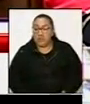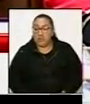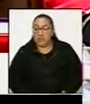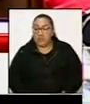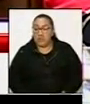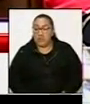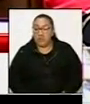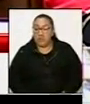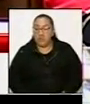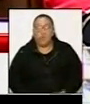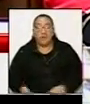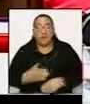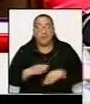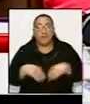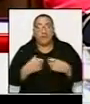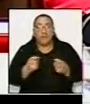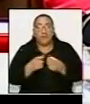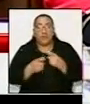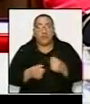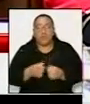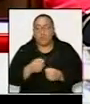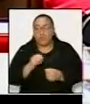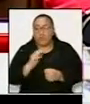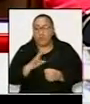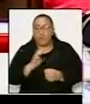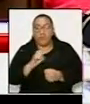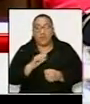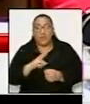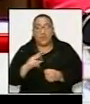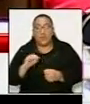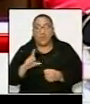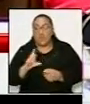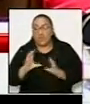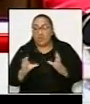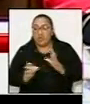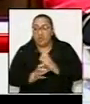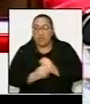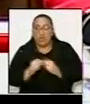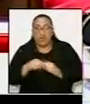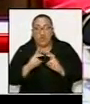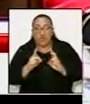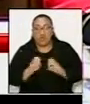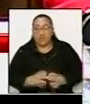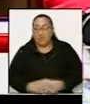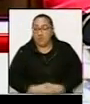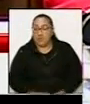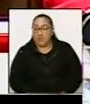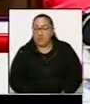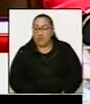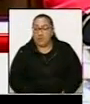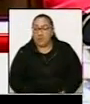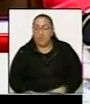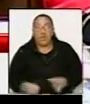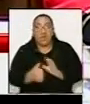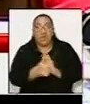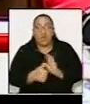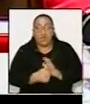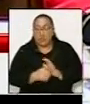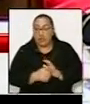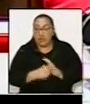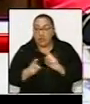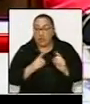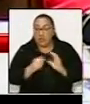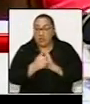antes de darle el uso de la palabra al congresista héctor del sheriff entonces retomamos ya en esta dinámica artículo en